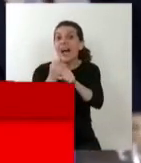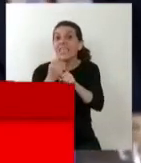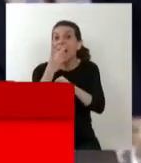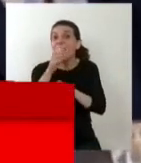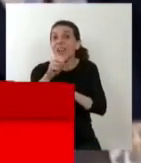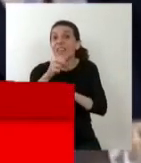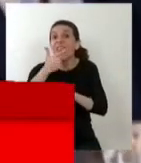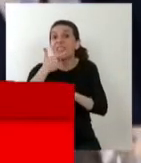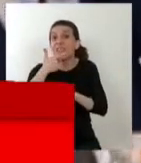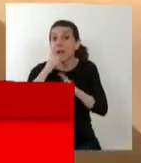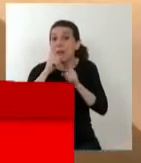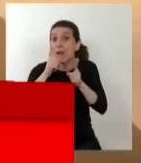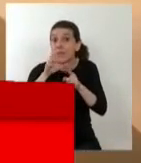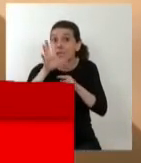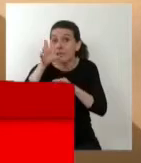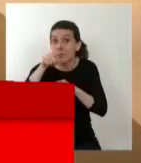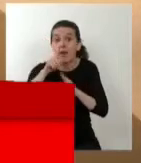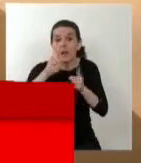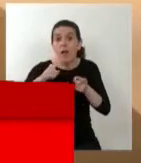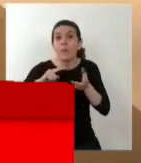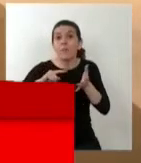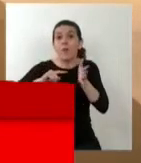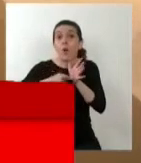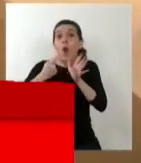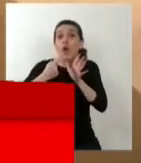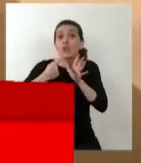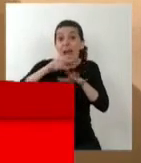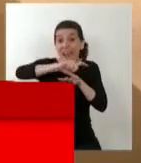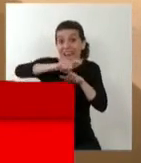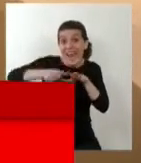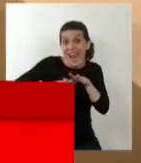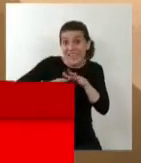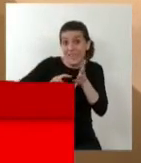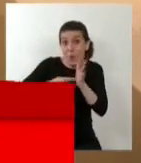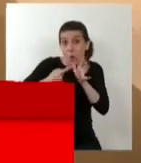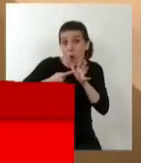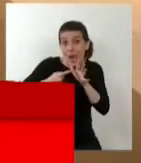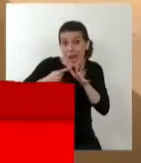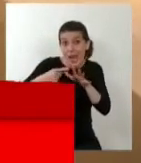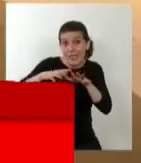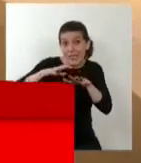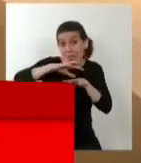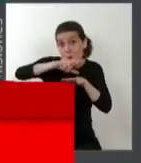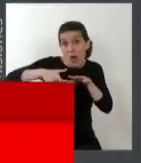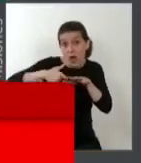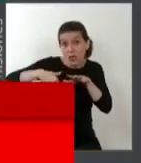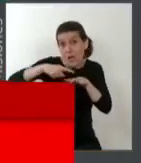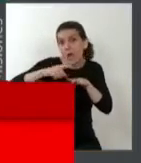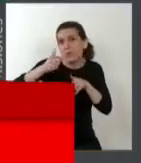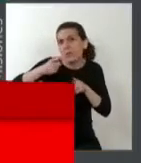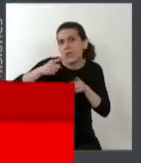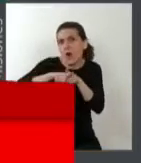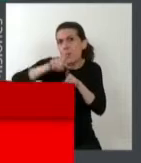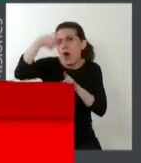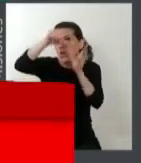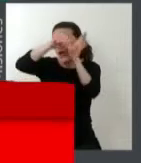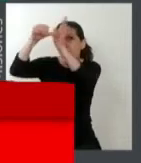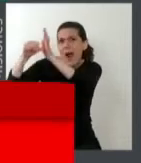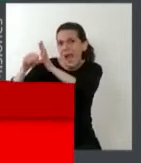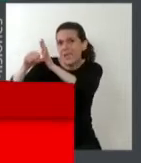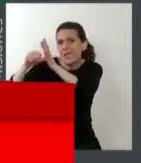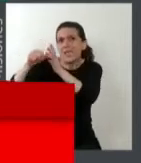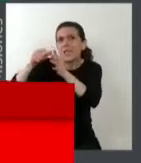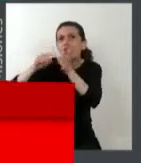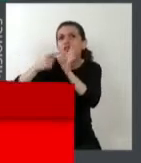septiembre. El área metropolitana de Buenos Aires, como sucedió en el mundo y con las ciudades más